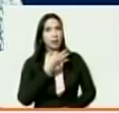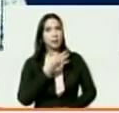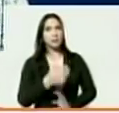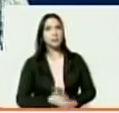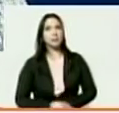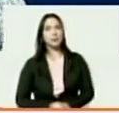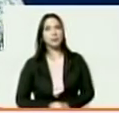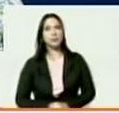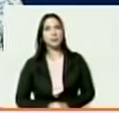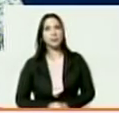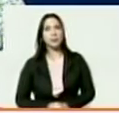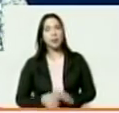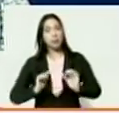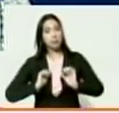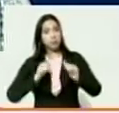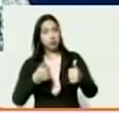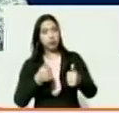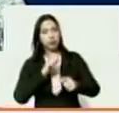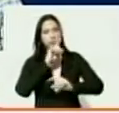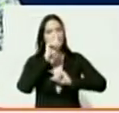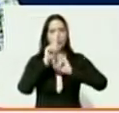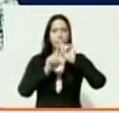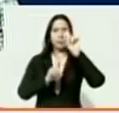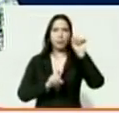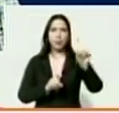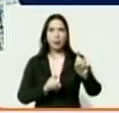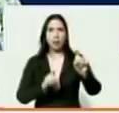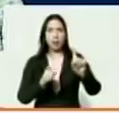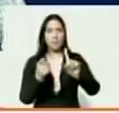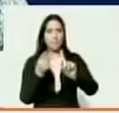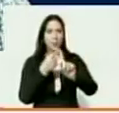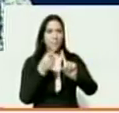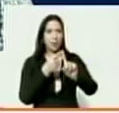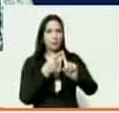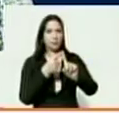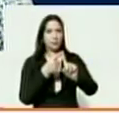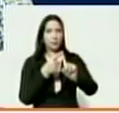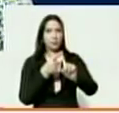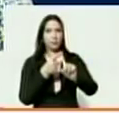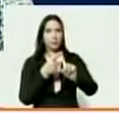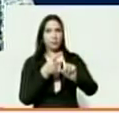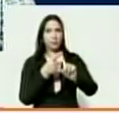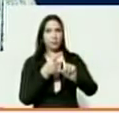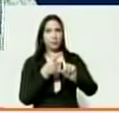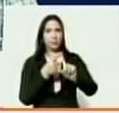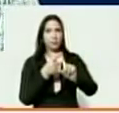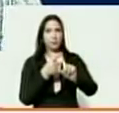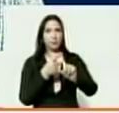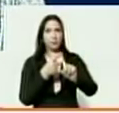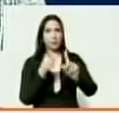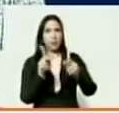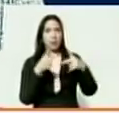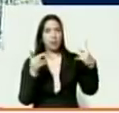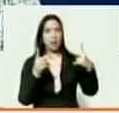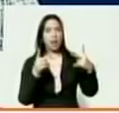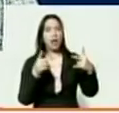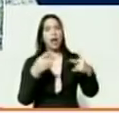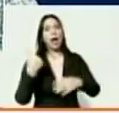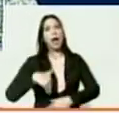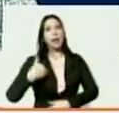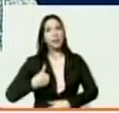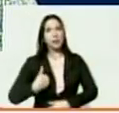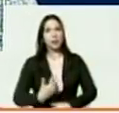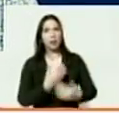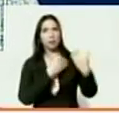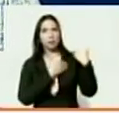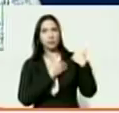presidente. Iniciamos el ciclo de preguntas. En primer lugar, estará el medio diario Página 12 de Argentina, a cargo